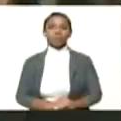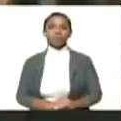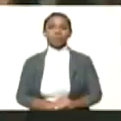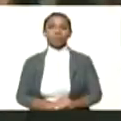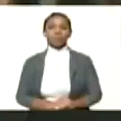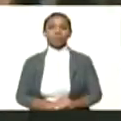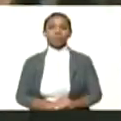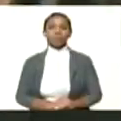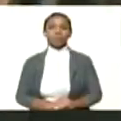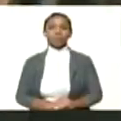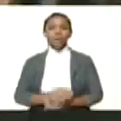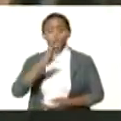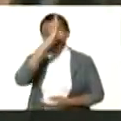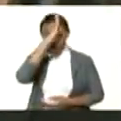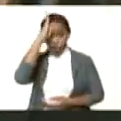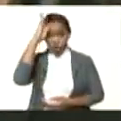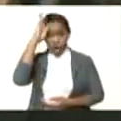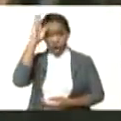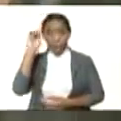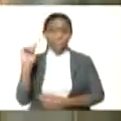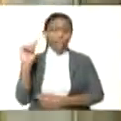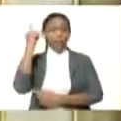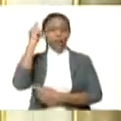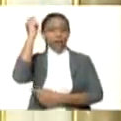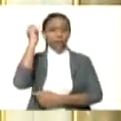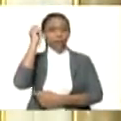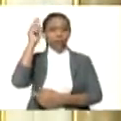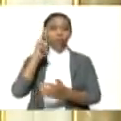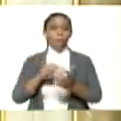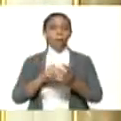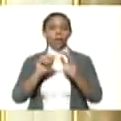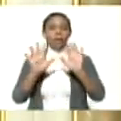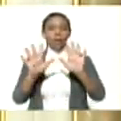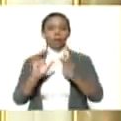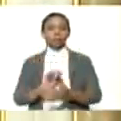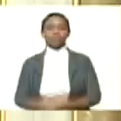Ahora, Diosdado es diputado por primera vez en el 2010.